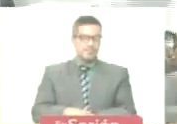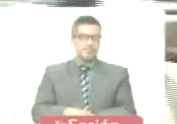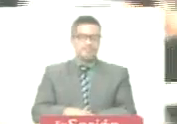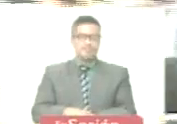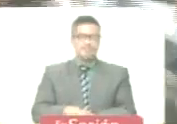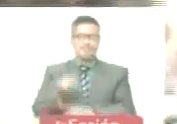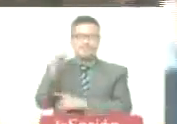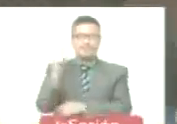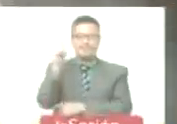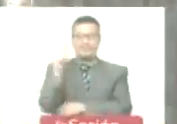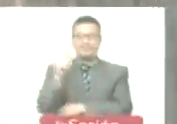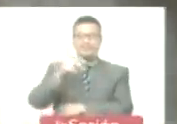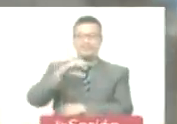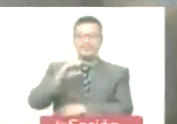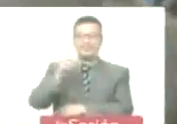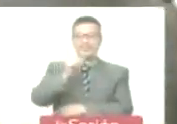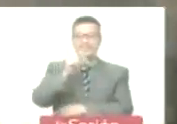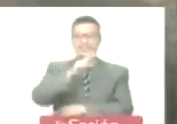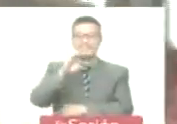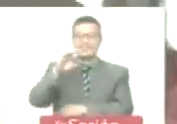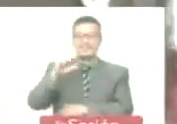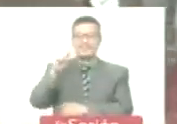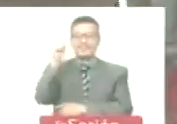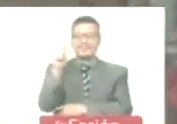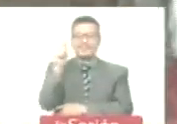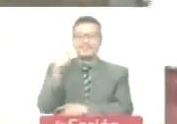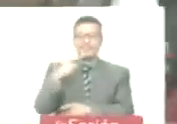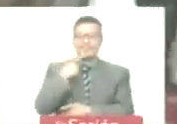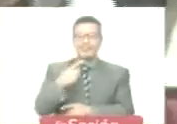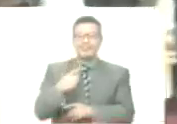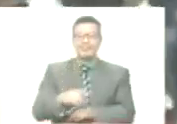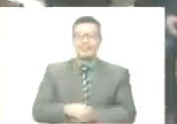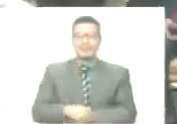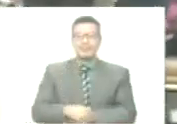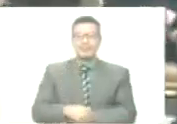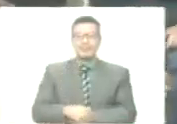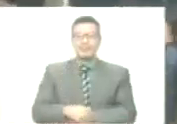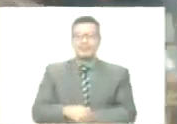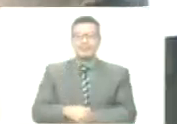Diputado Correa. Diputado Correa.